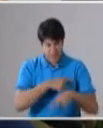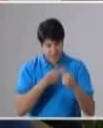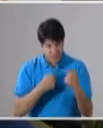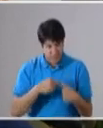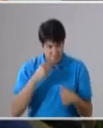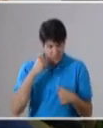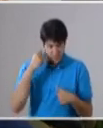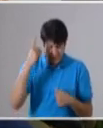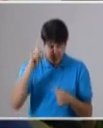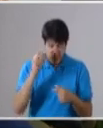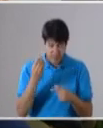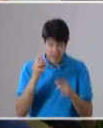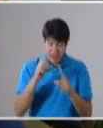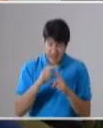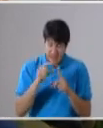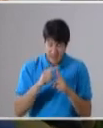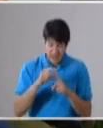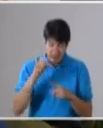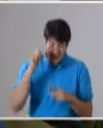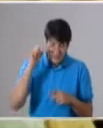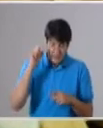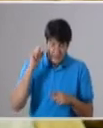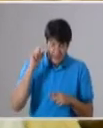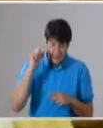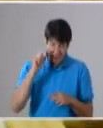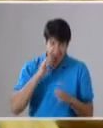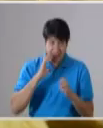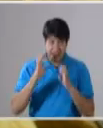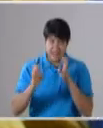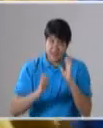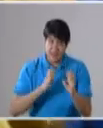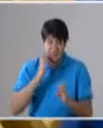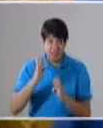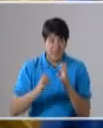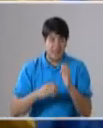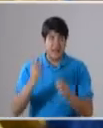Señor, que la palabra que ha sido expresada venga poderosa.